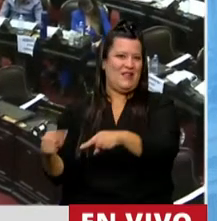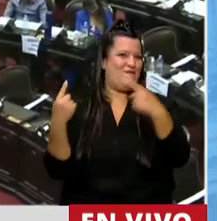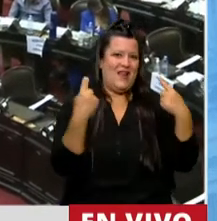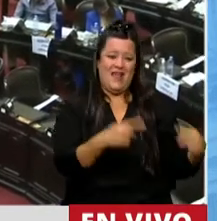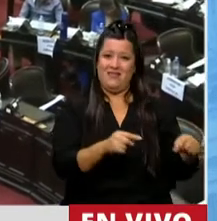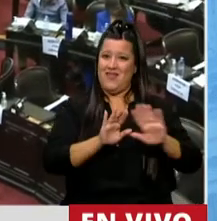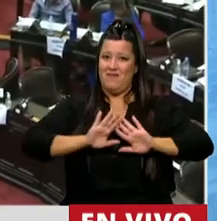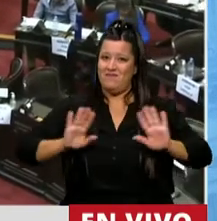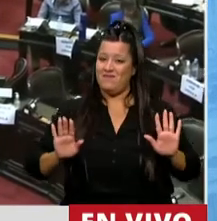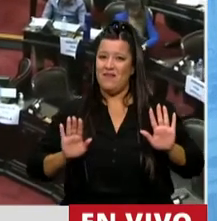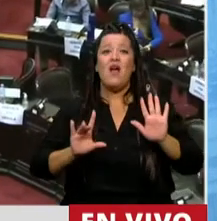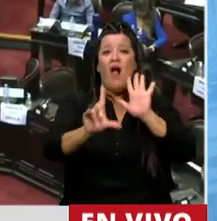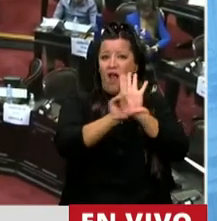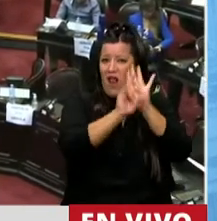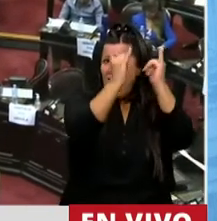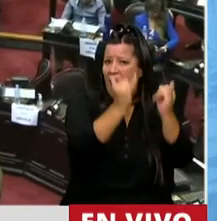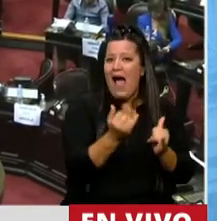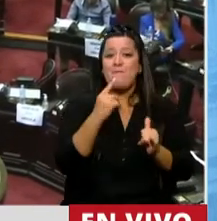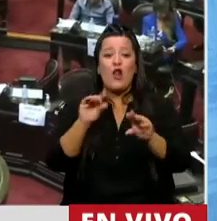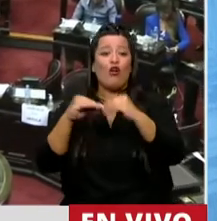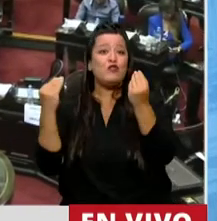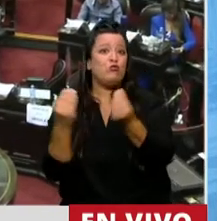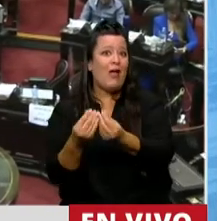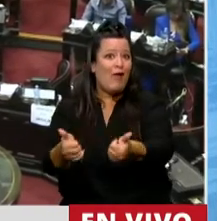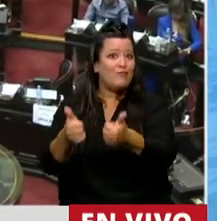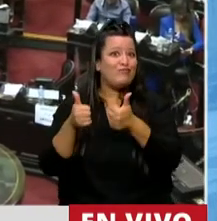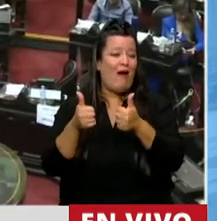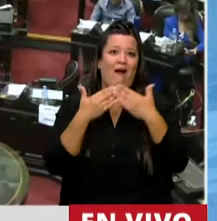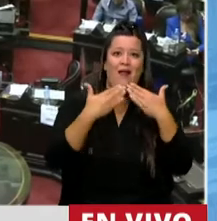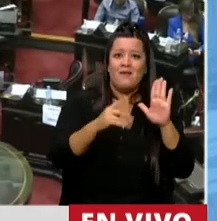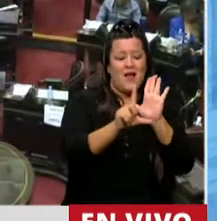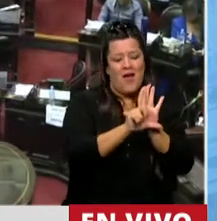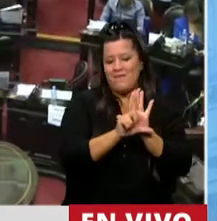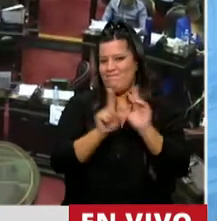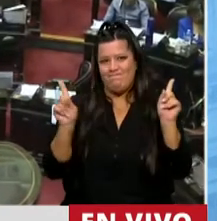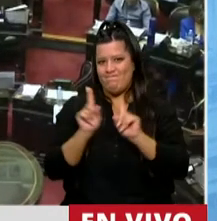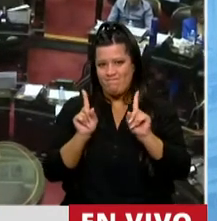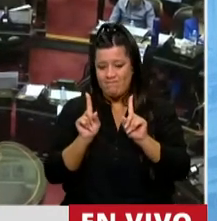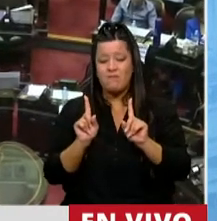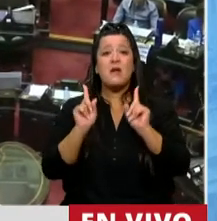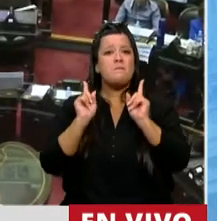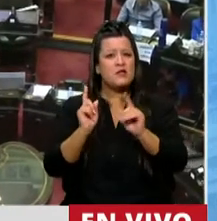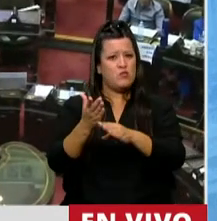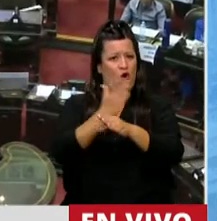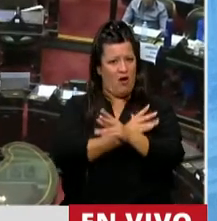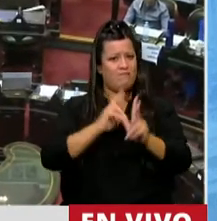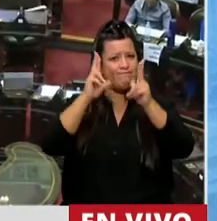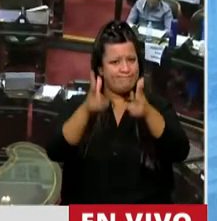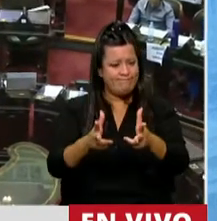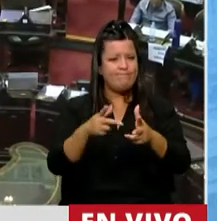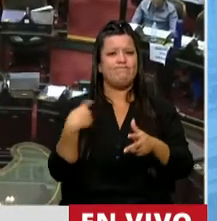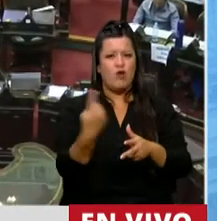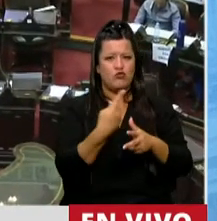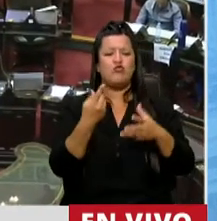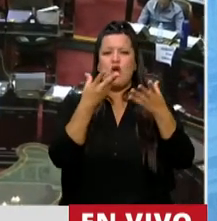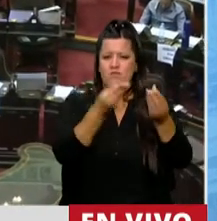puede garantizar este tipo de regla. Vamos a acompañar, como ya se ha manifestado oportunamente, este proyecto.